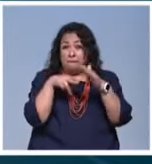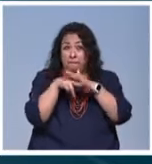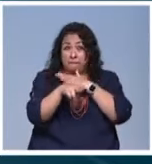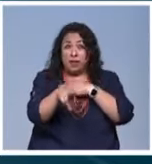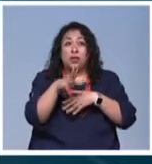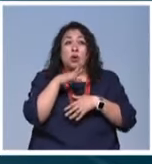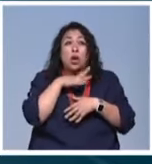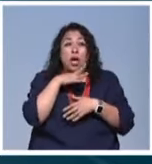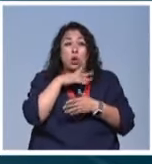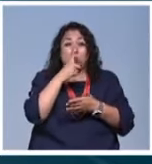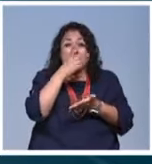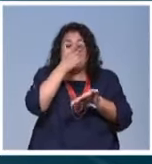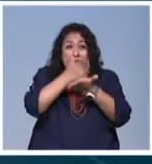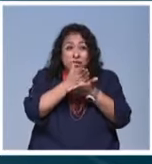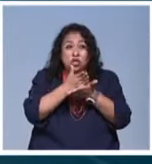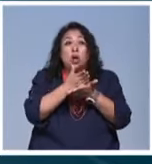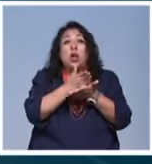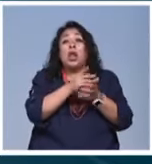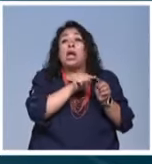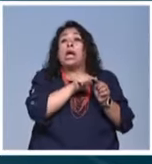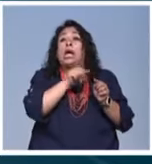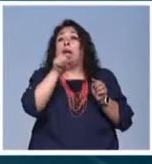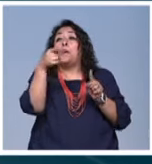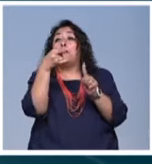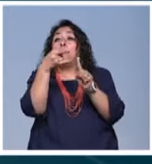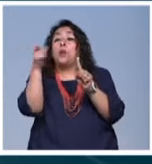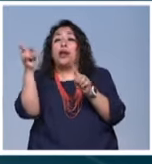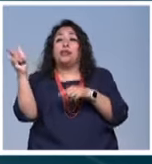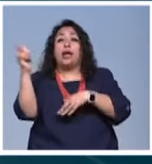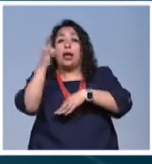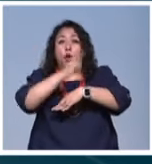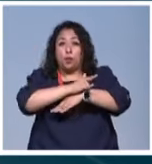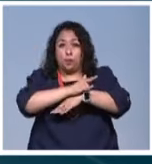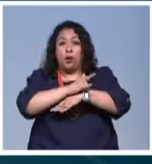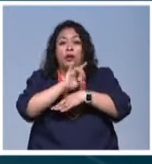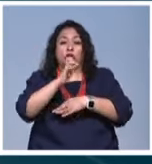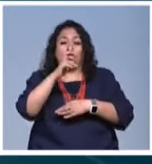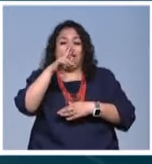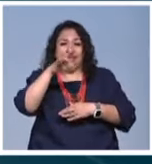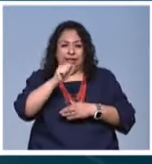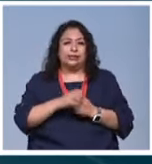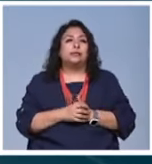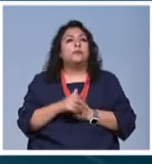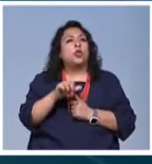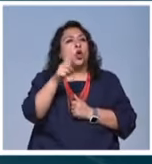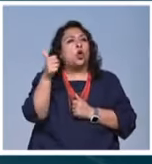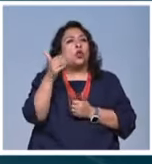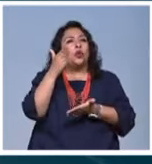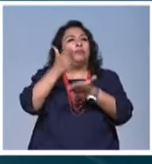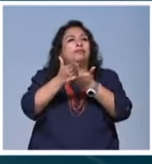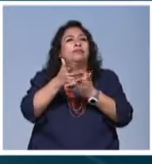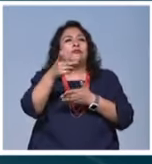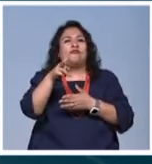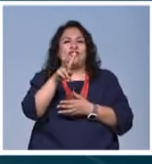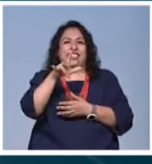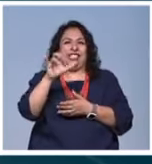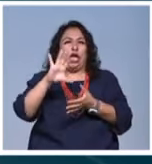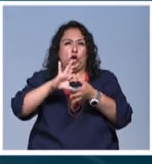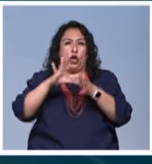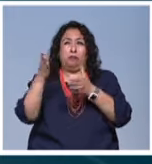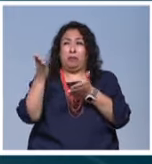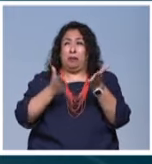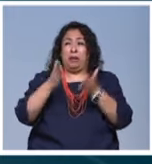va a tener una estación que va a terminar directamente en la puerta del aeropuerto Charles de gold otra estación va a terminar en la Villa Olímpica que